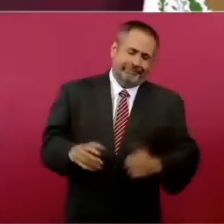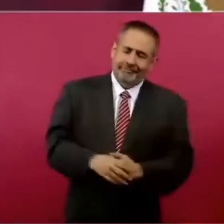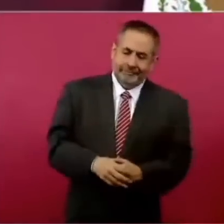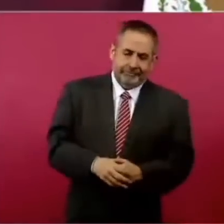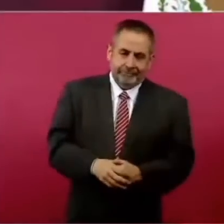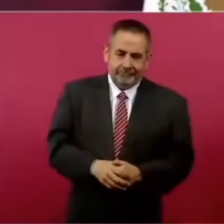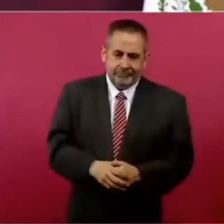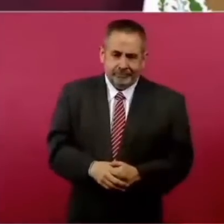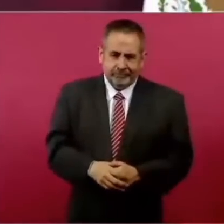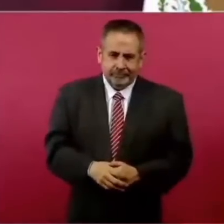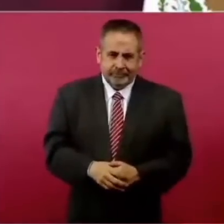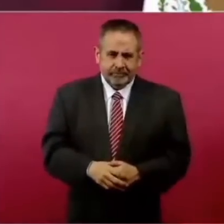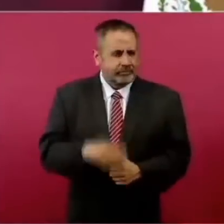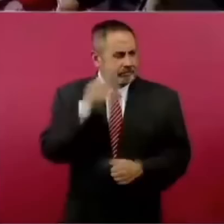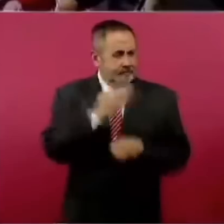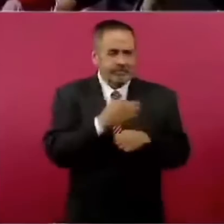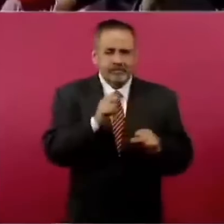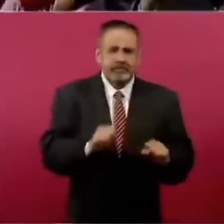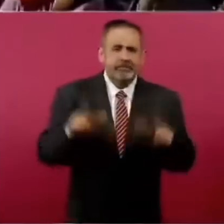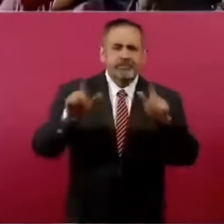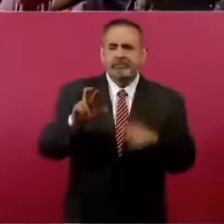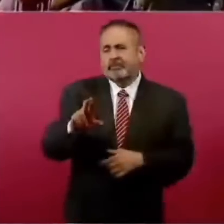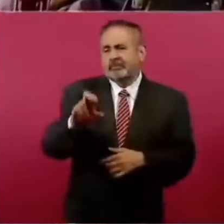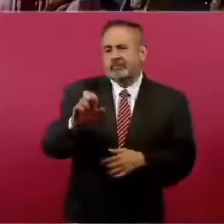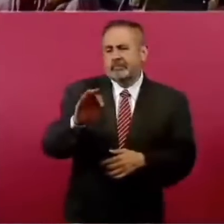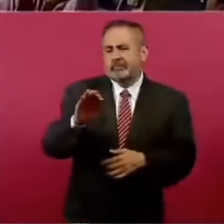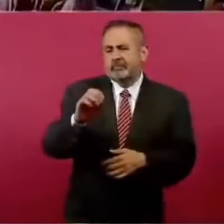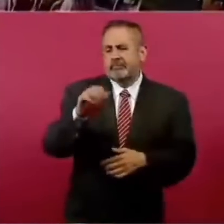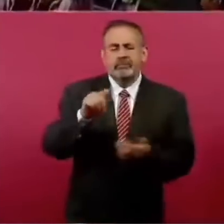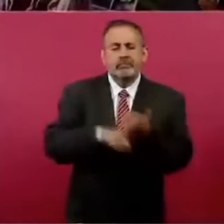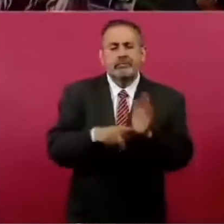¿Quieren ver las páginas del Reforma?